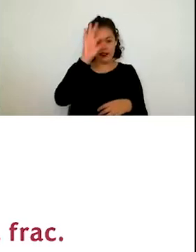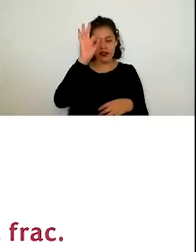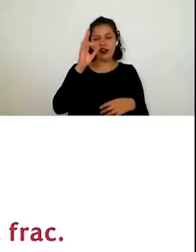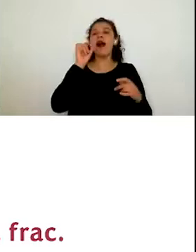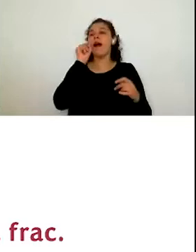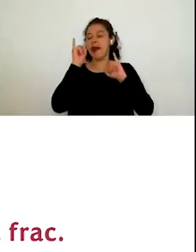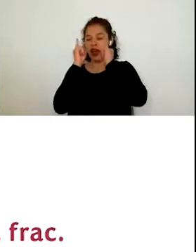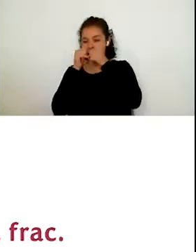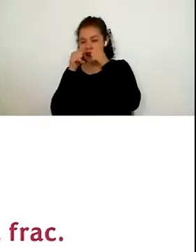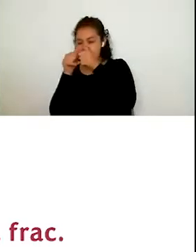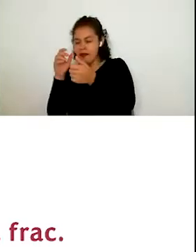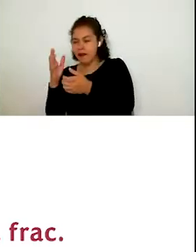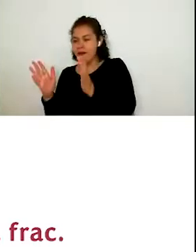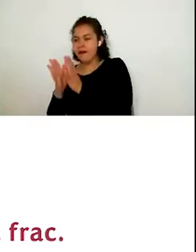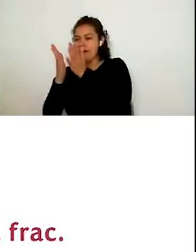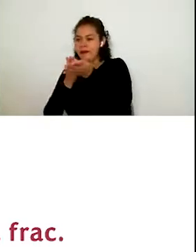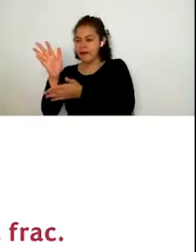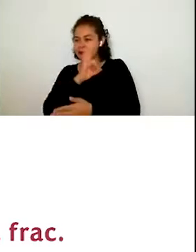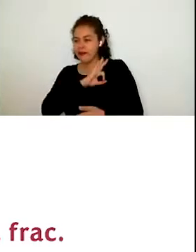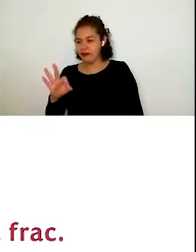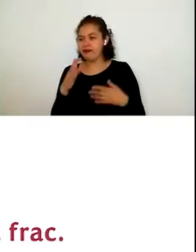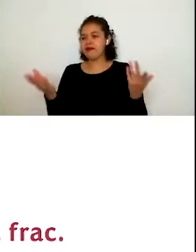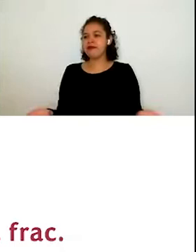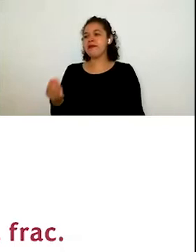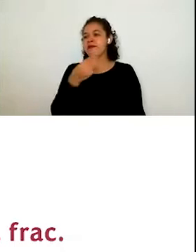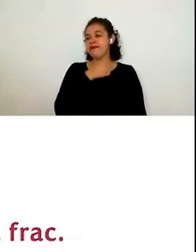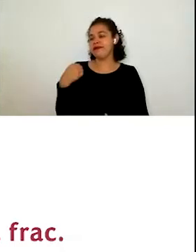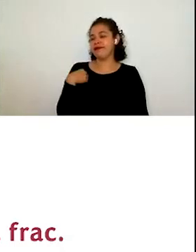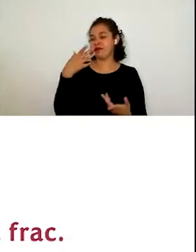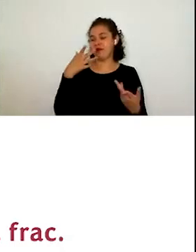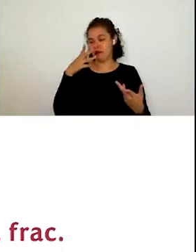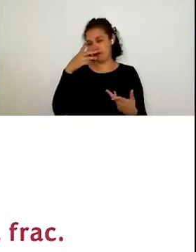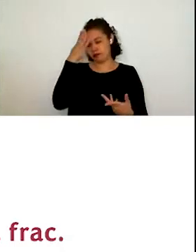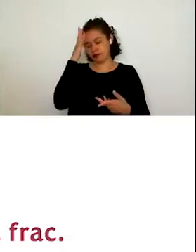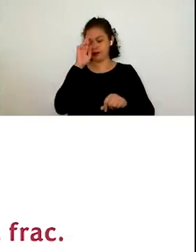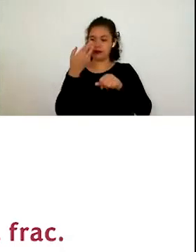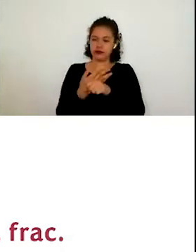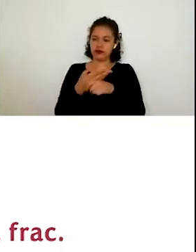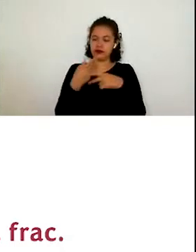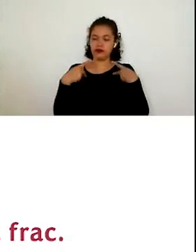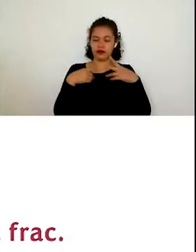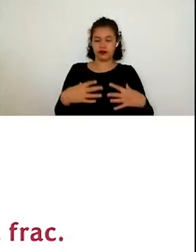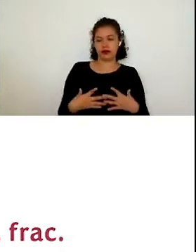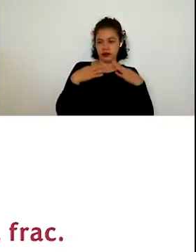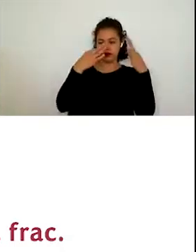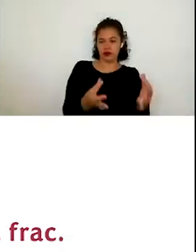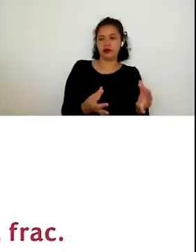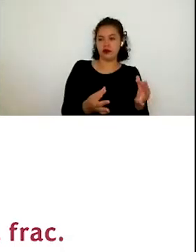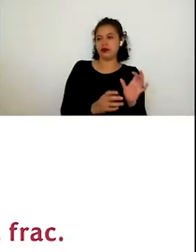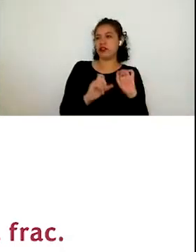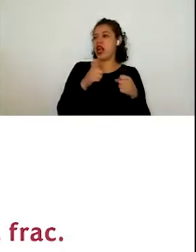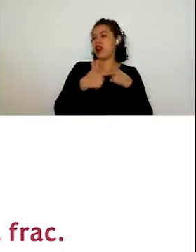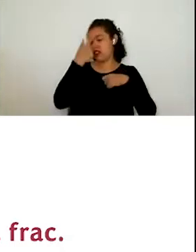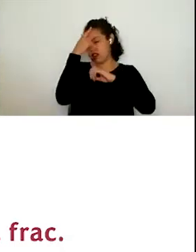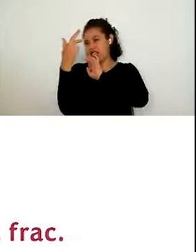Si algún miembro del patronato que haya sido designado por el fundador tiene alguna causal de